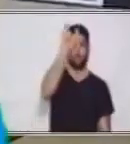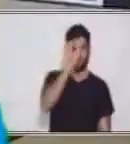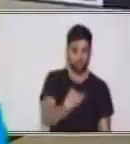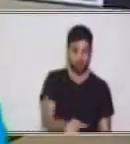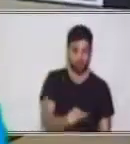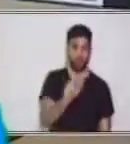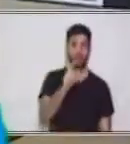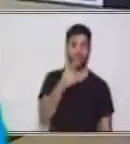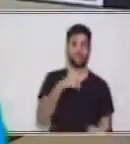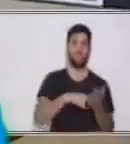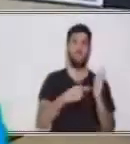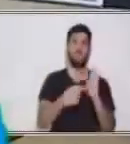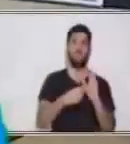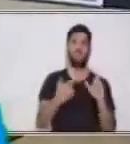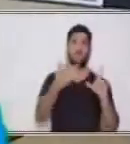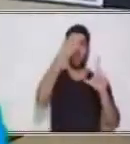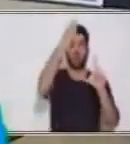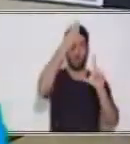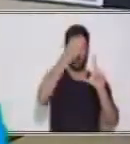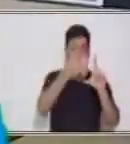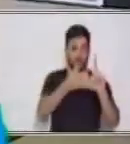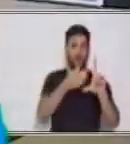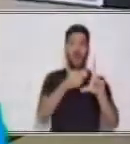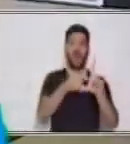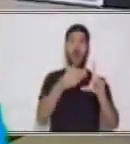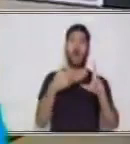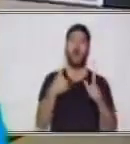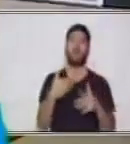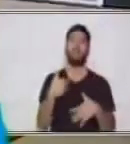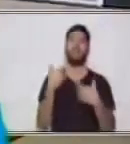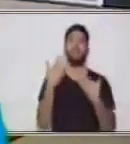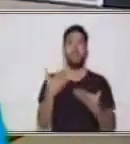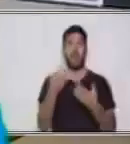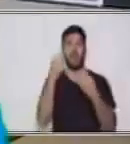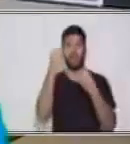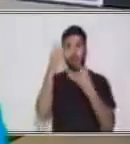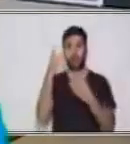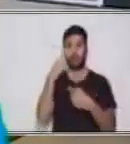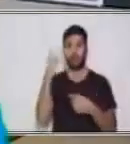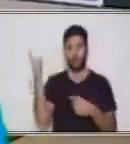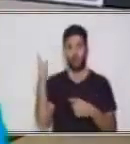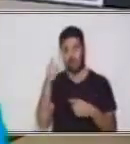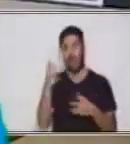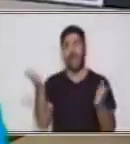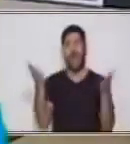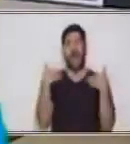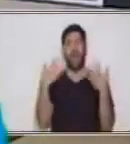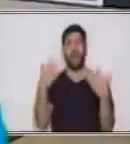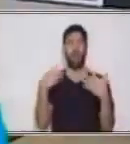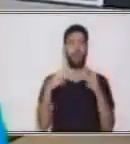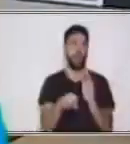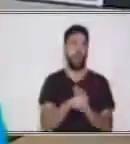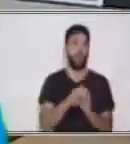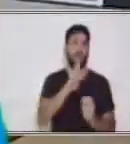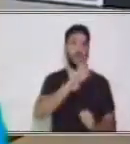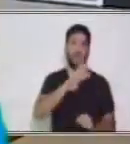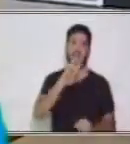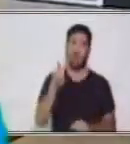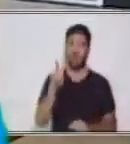El eje vertical nos va a representar los centígrados, que son